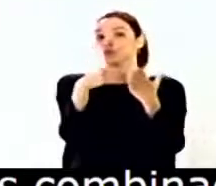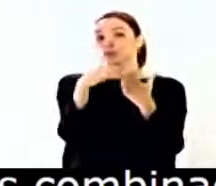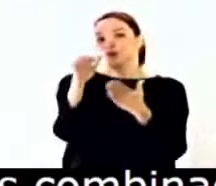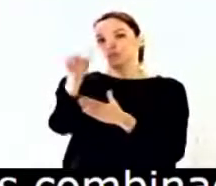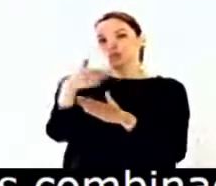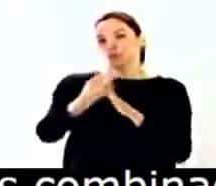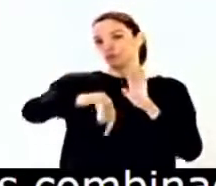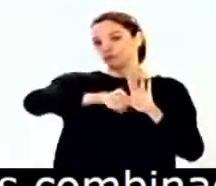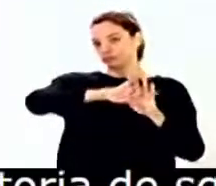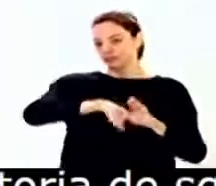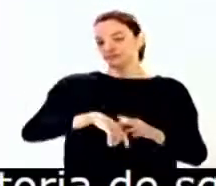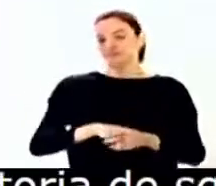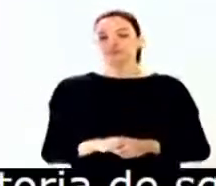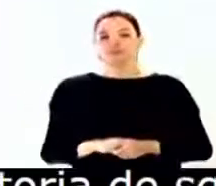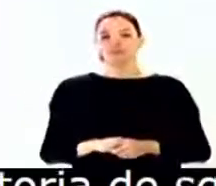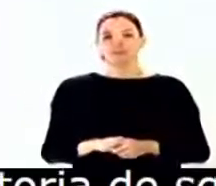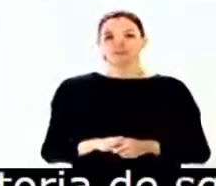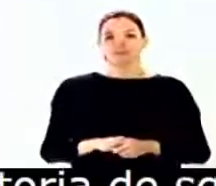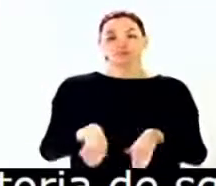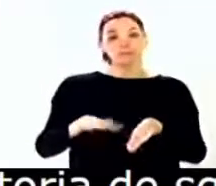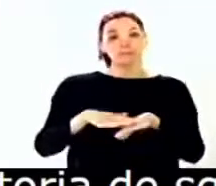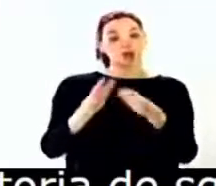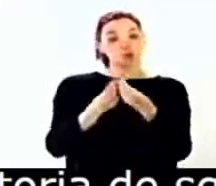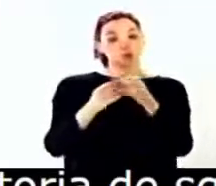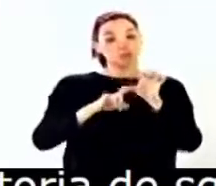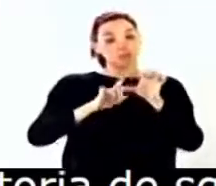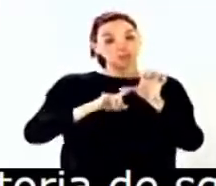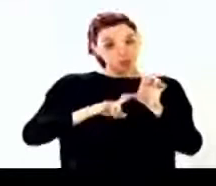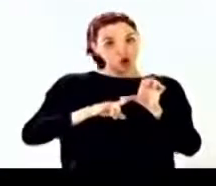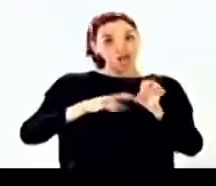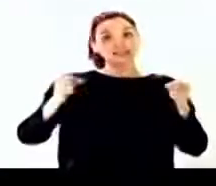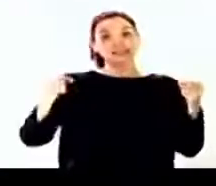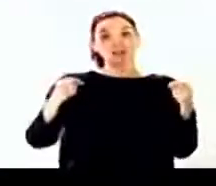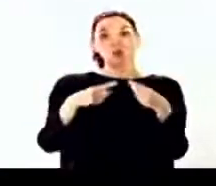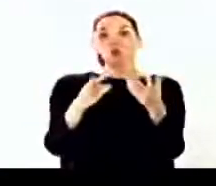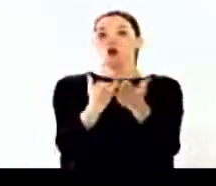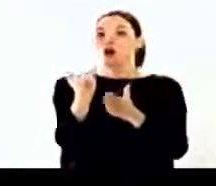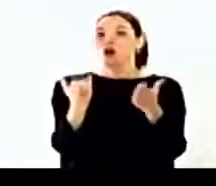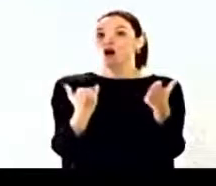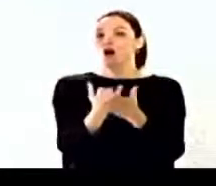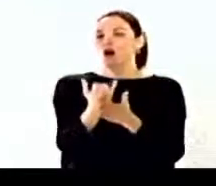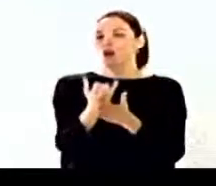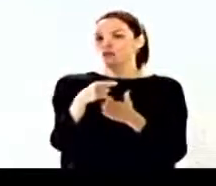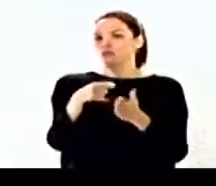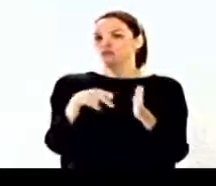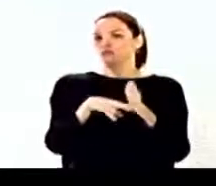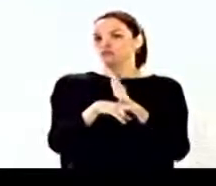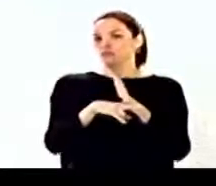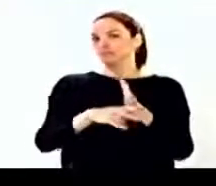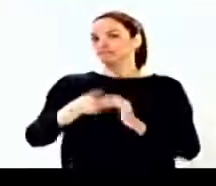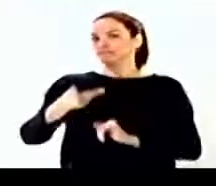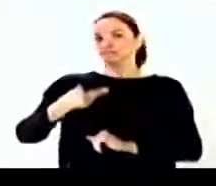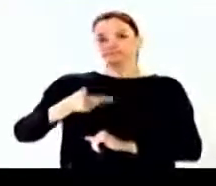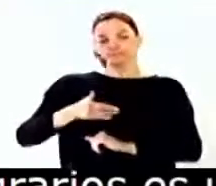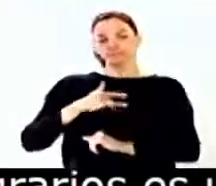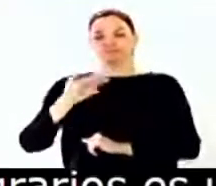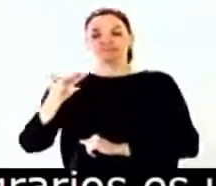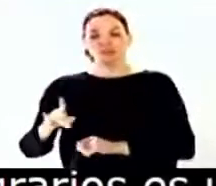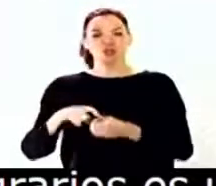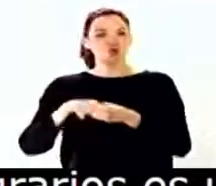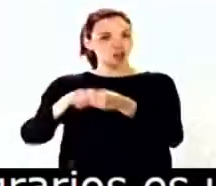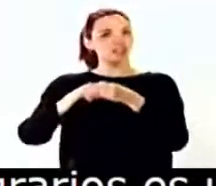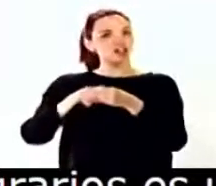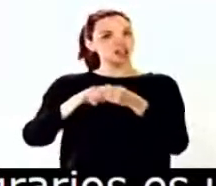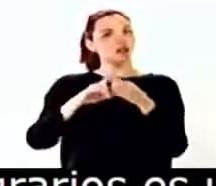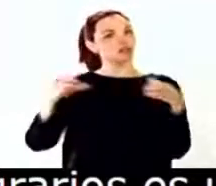euros. Para la Junta de Extremadura, los seguros agrarios es un instrumento de solidaridad colectiva